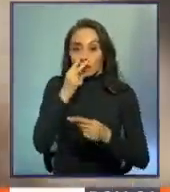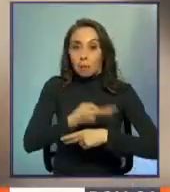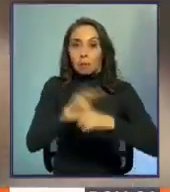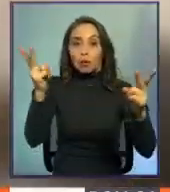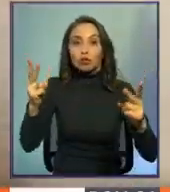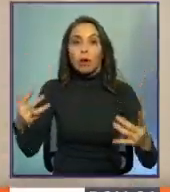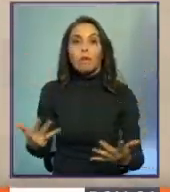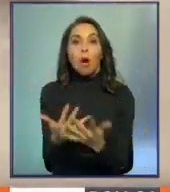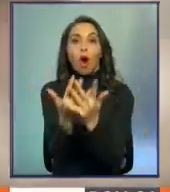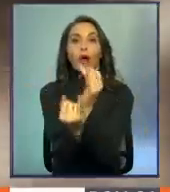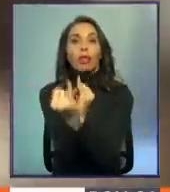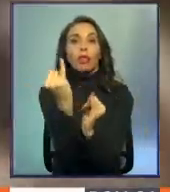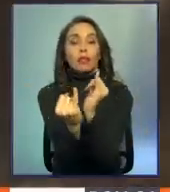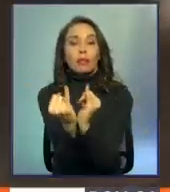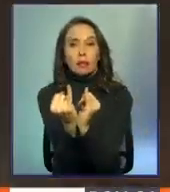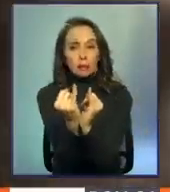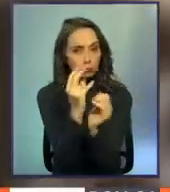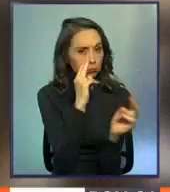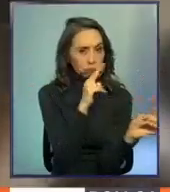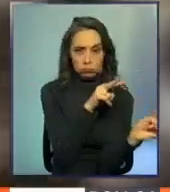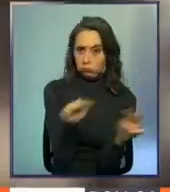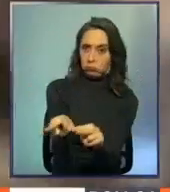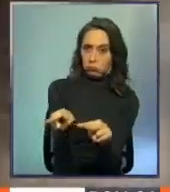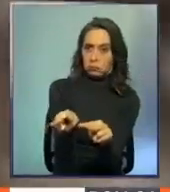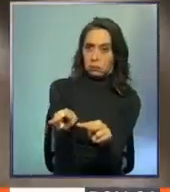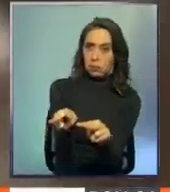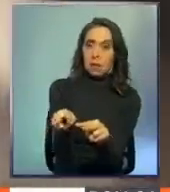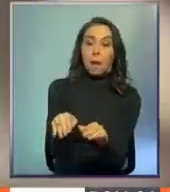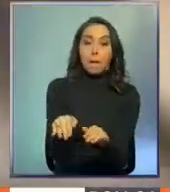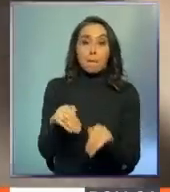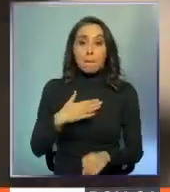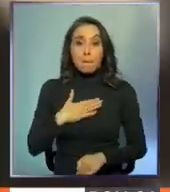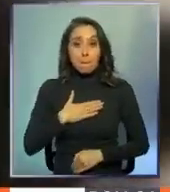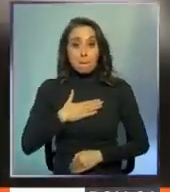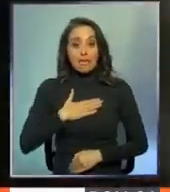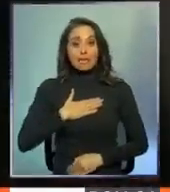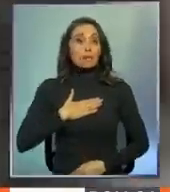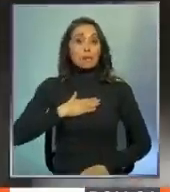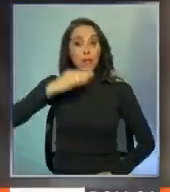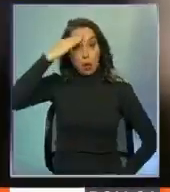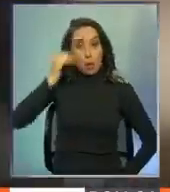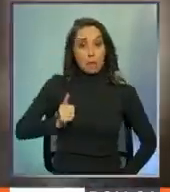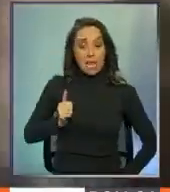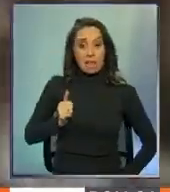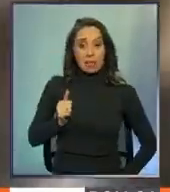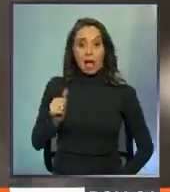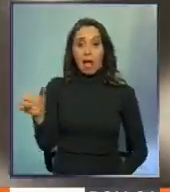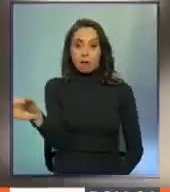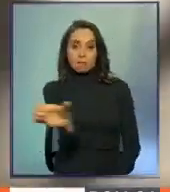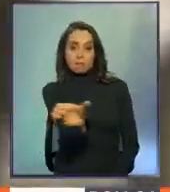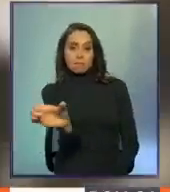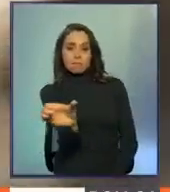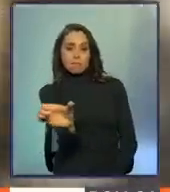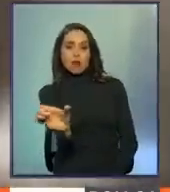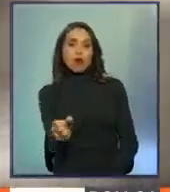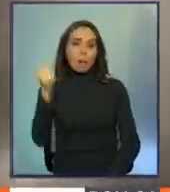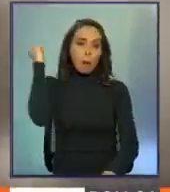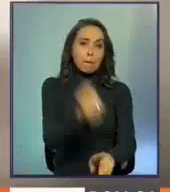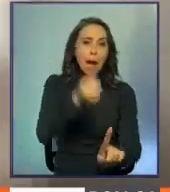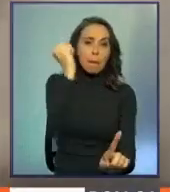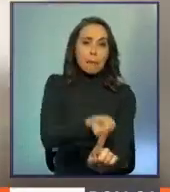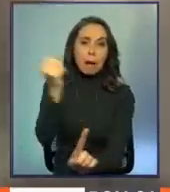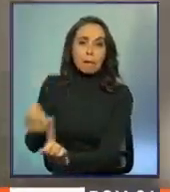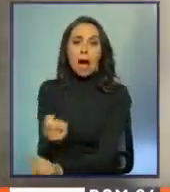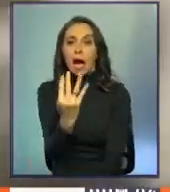redes sociales. No deja de llamar la atención que fueron ellos mismos quienes grabaron estas agresiones. En tanto, los afectados corresponden